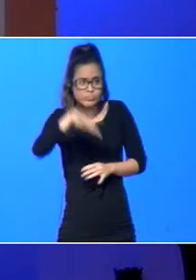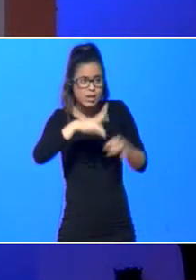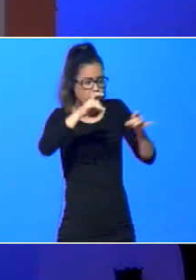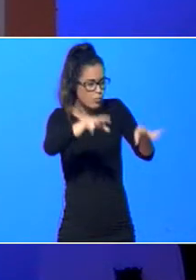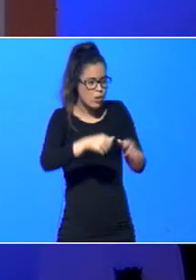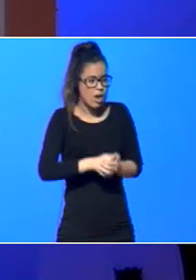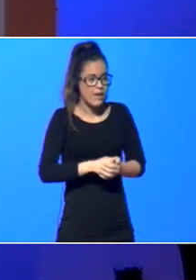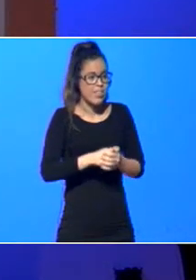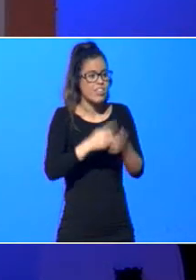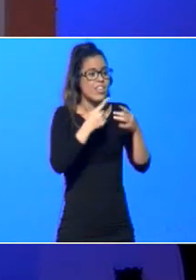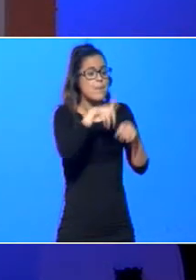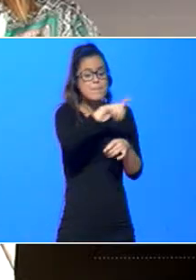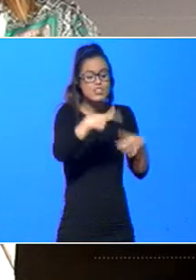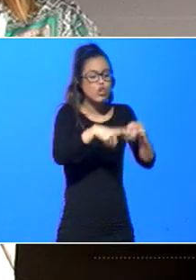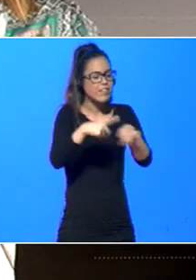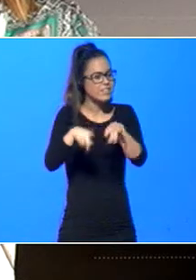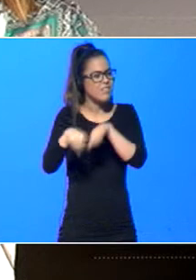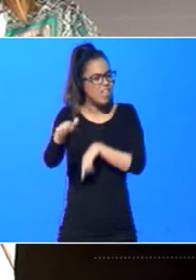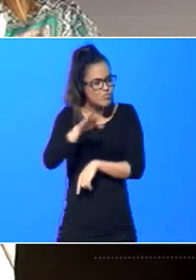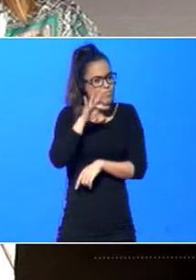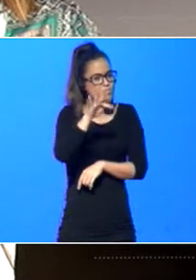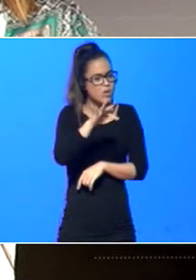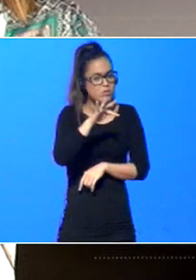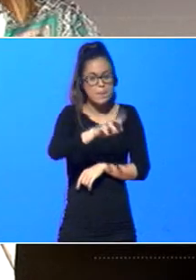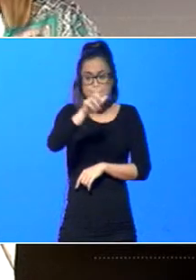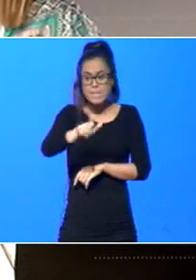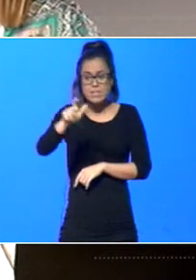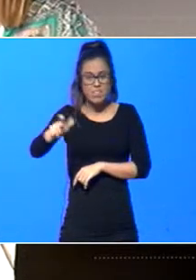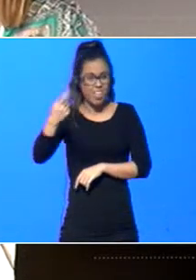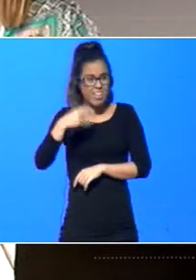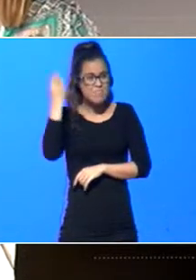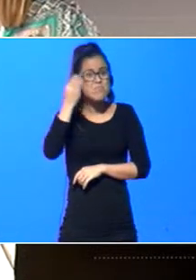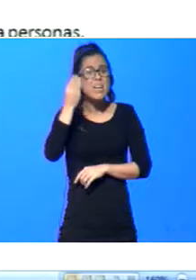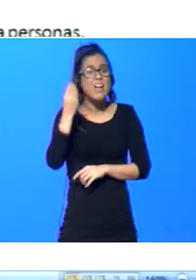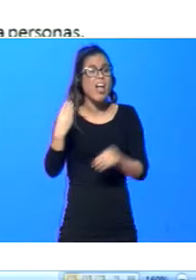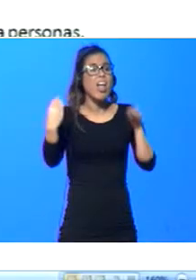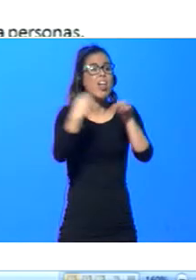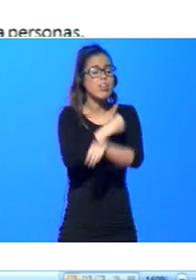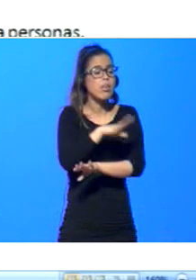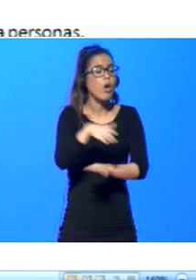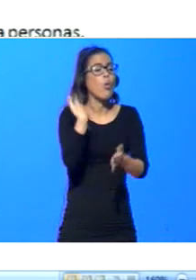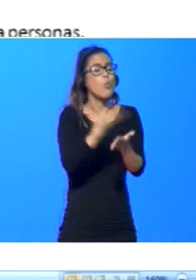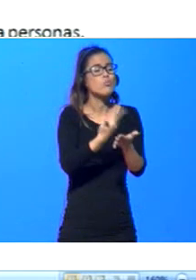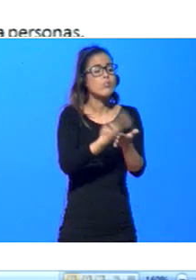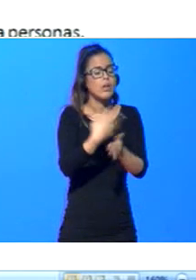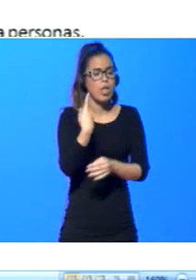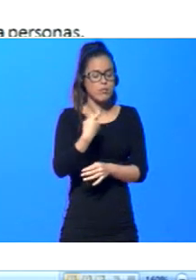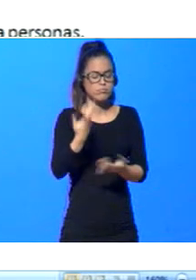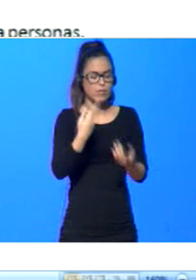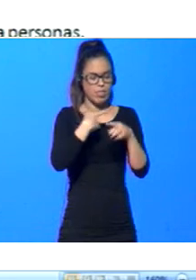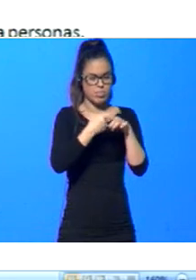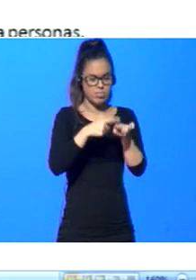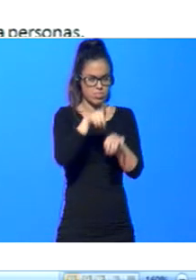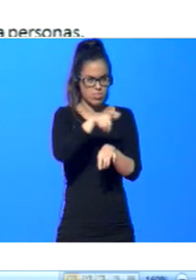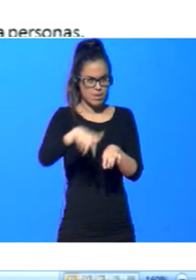diversidad humana es un bien. Y el que piense lo contrario tendrá que justificarlo. Y diversidad significa que para entendernos no